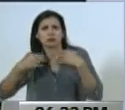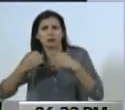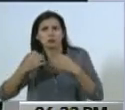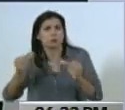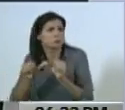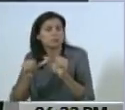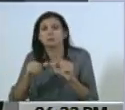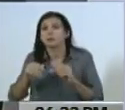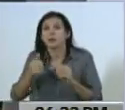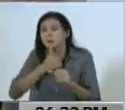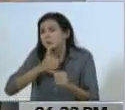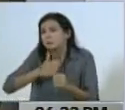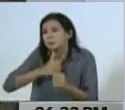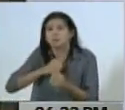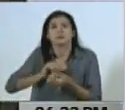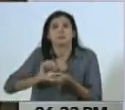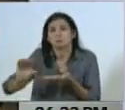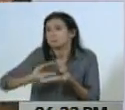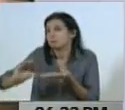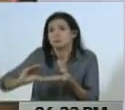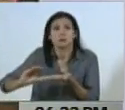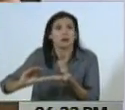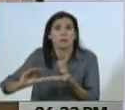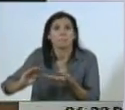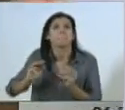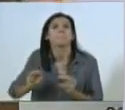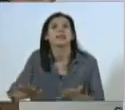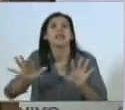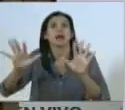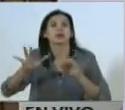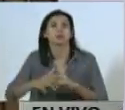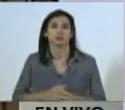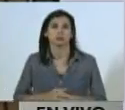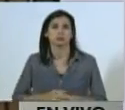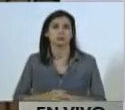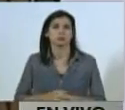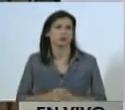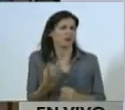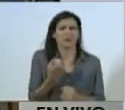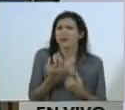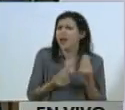¿Y hacía falta esto? No. ¿Esto se podía evitar? Sí.